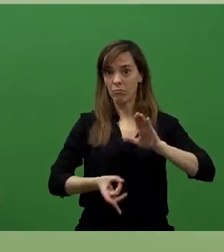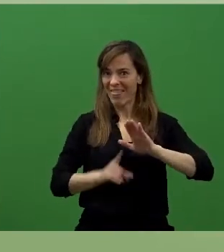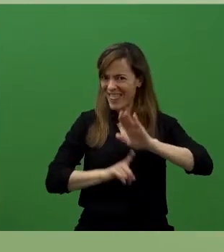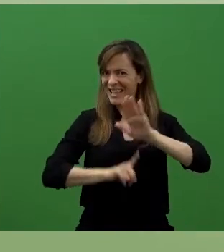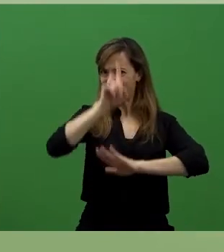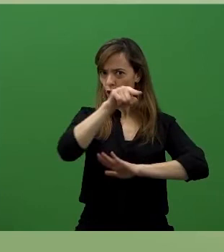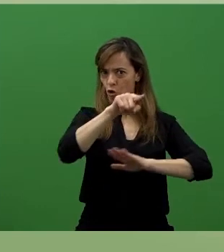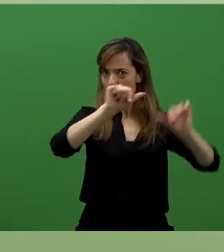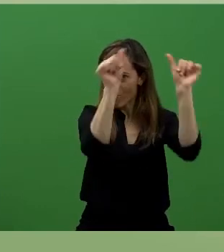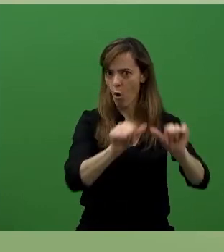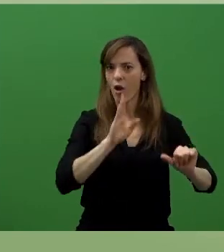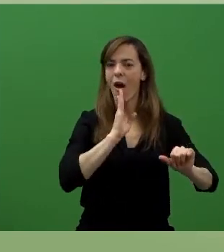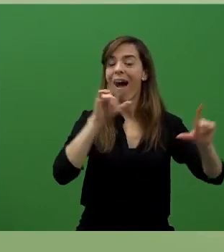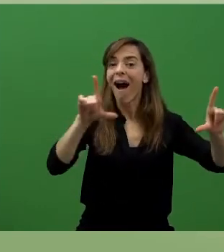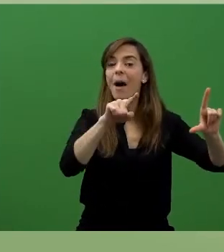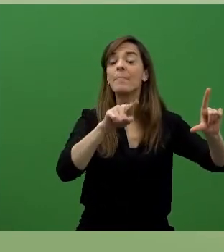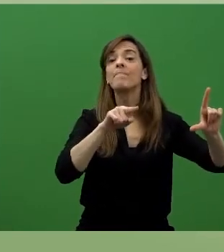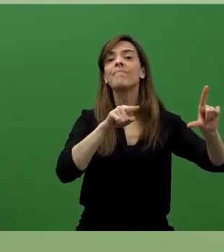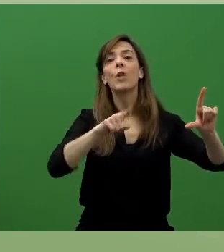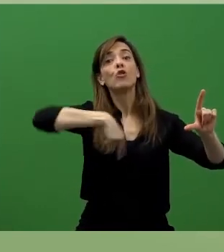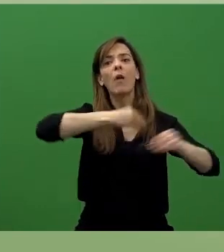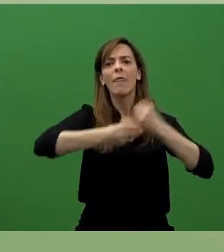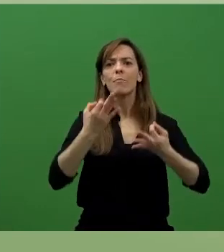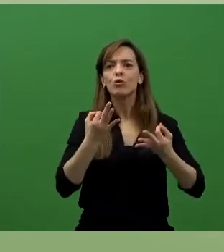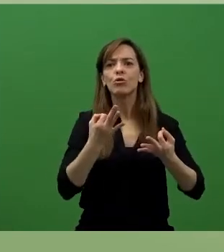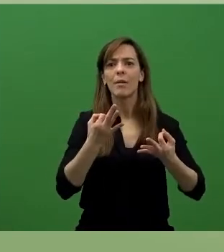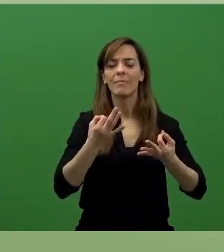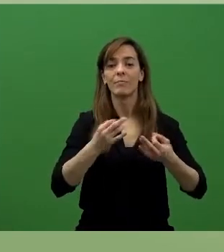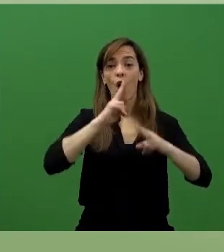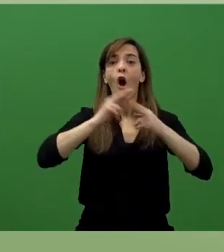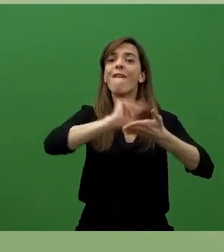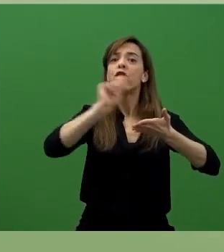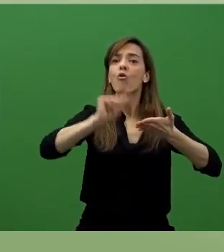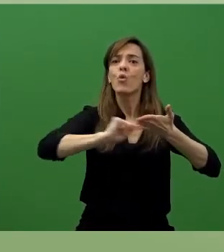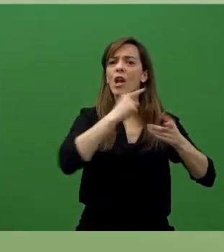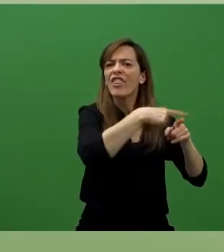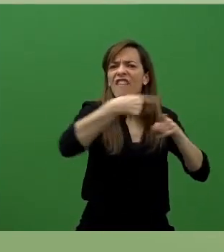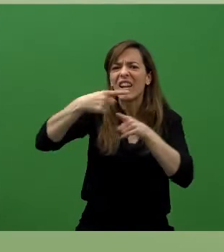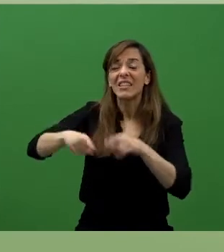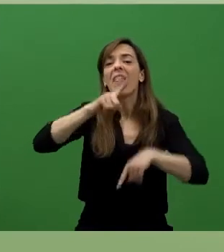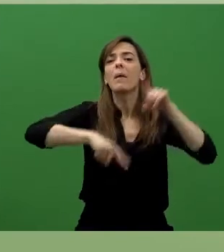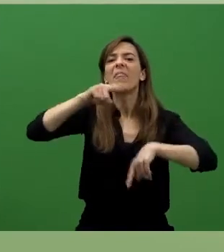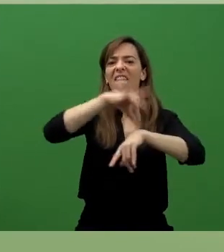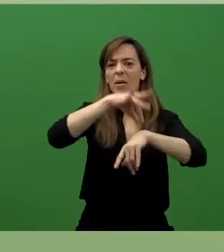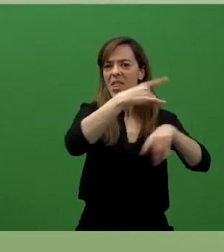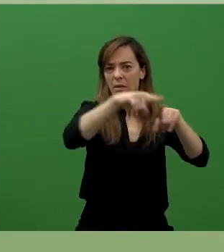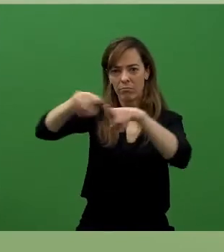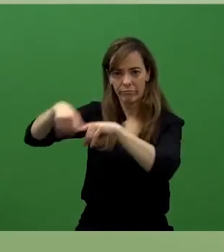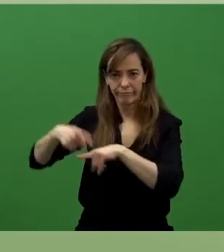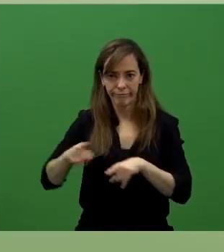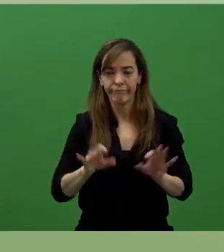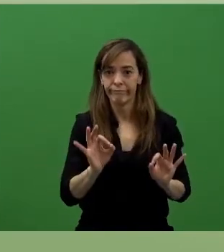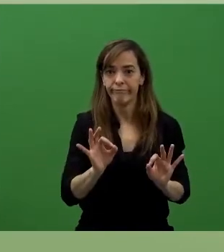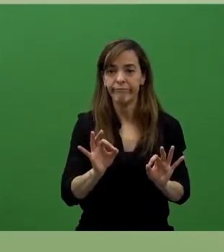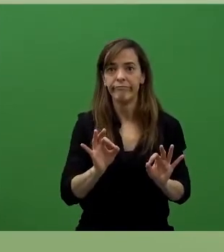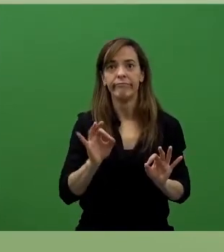un módulo que lo que hacemos es desarrollar varios formularios distintos para distintos tipos de enfermedades, esto con la ayuda de las